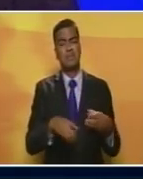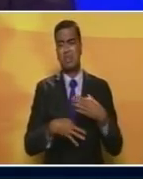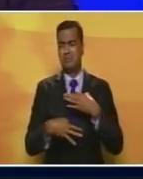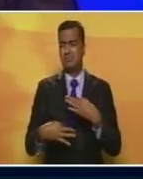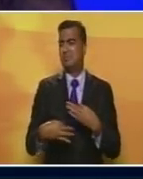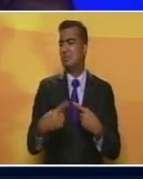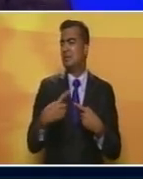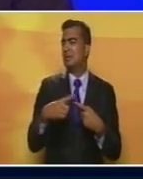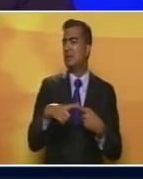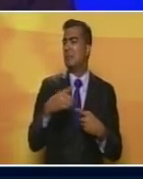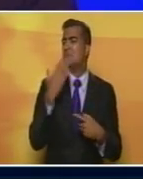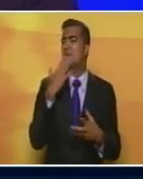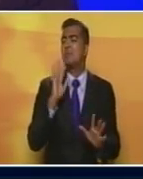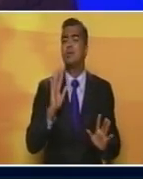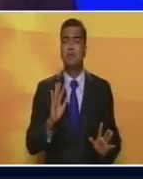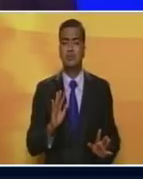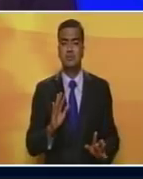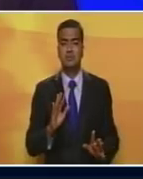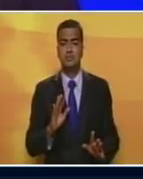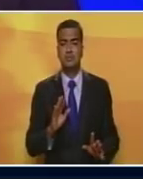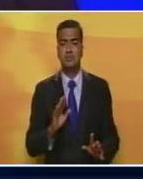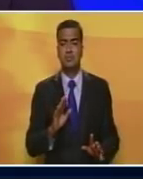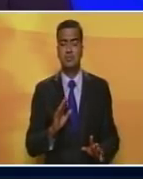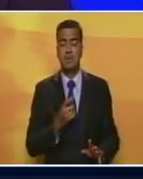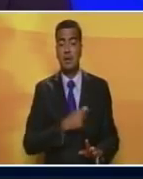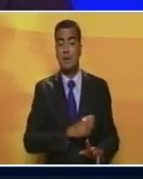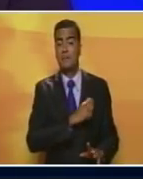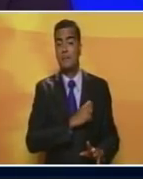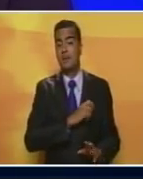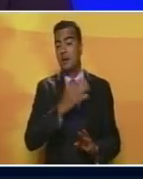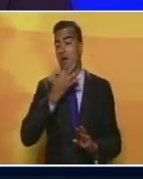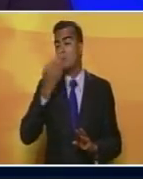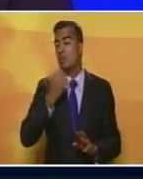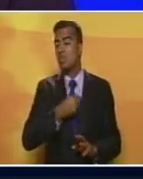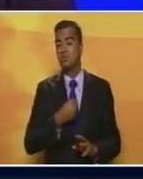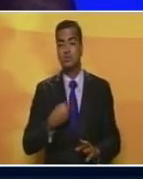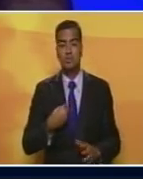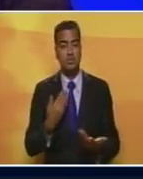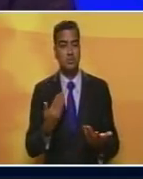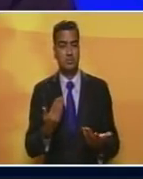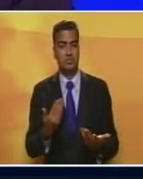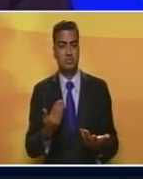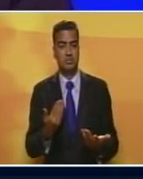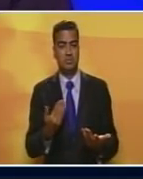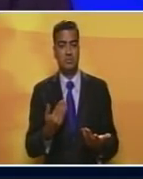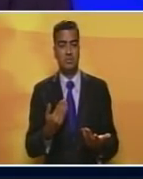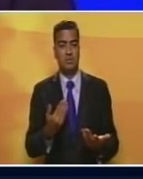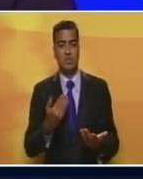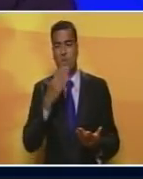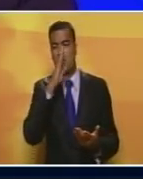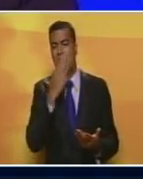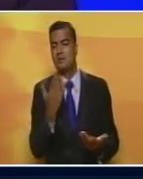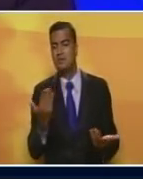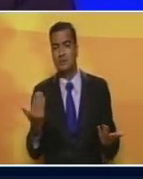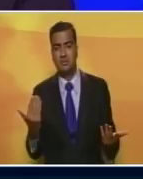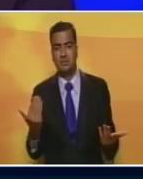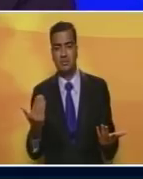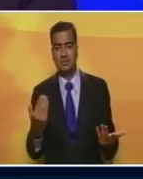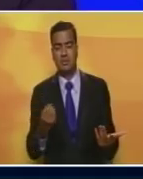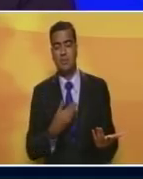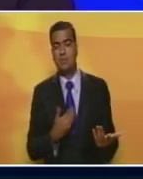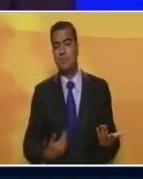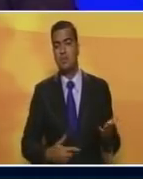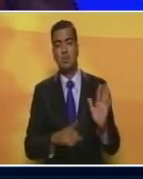países? Nosotros somos representantes de los países no alineados, 177 países. Tenemos